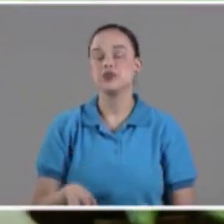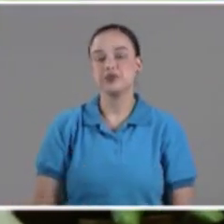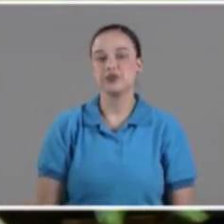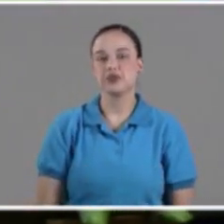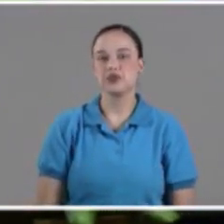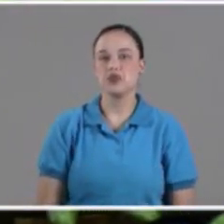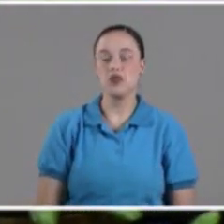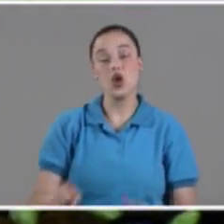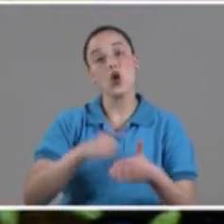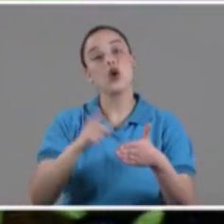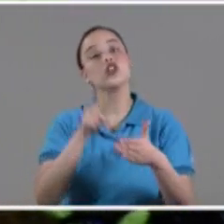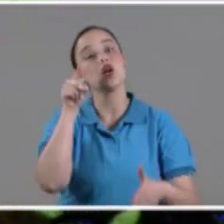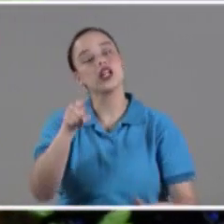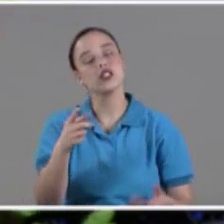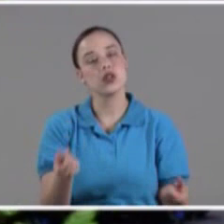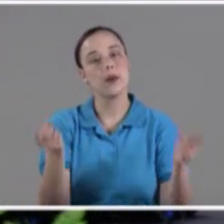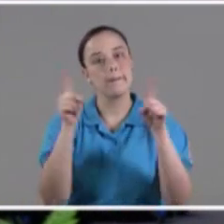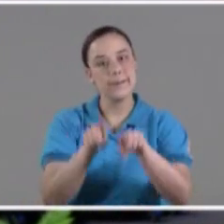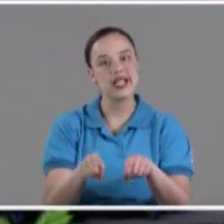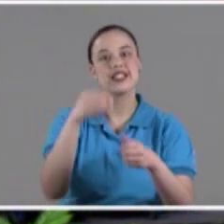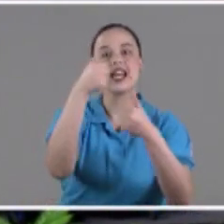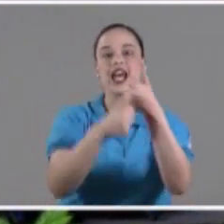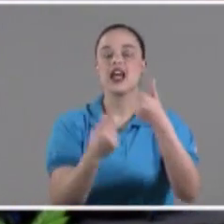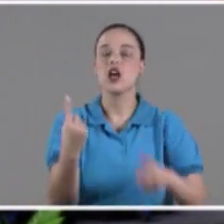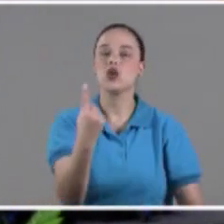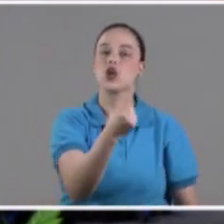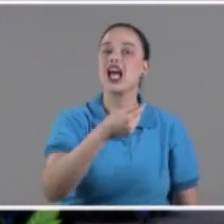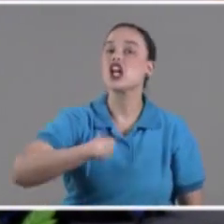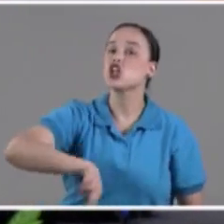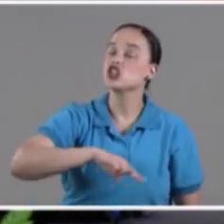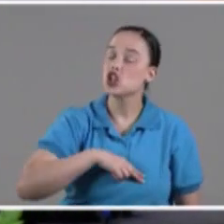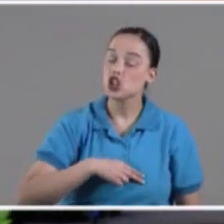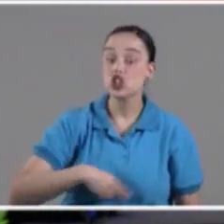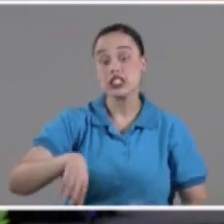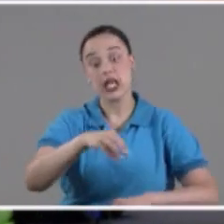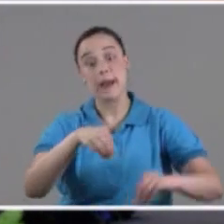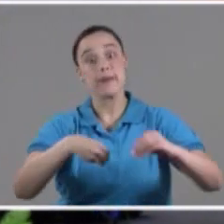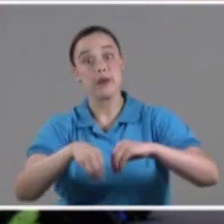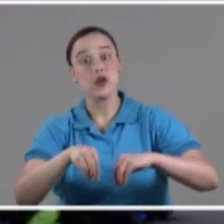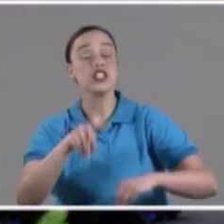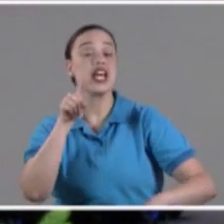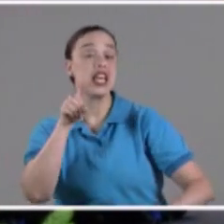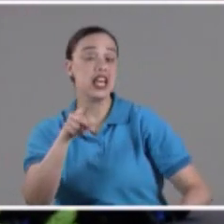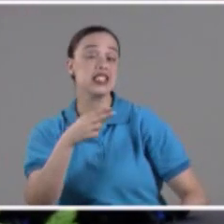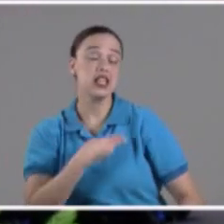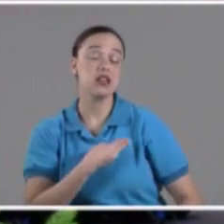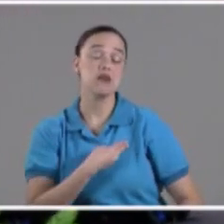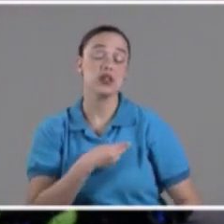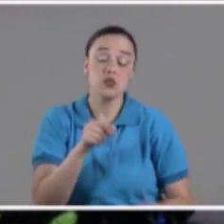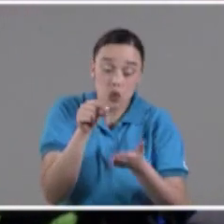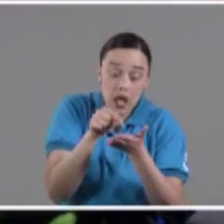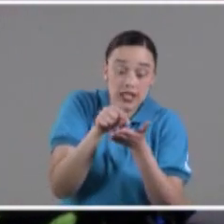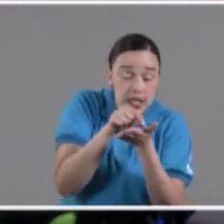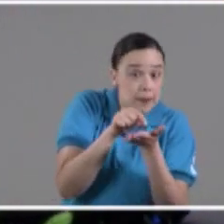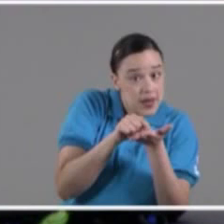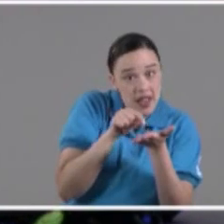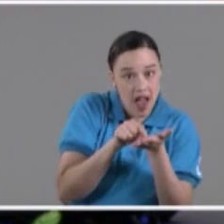esto sucede cada uno de nosotros nos vamos convirtiendo en ese mismo grano